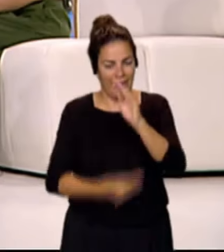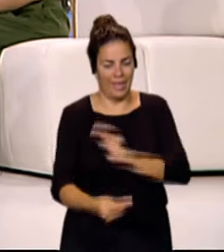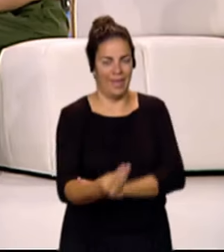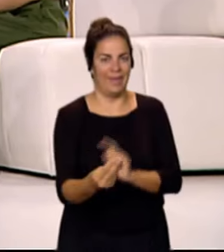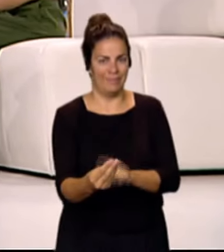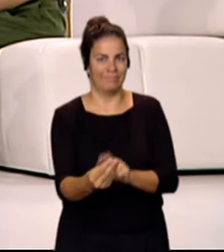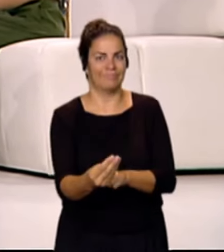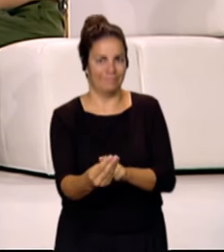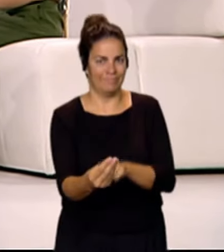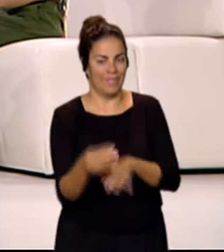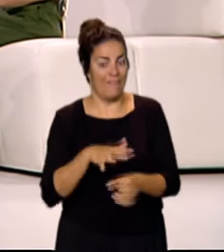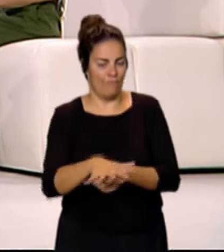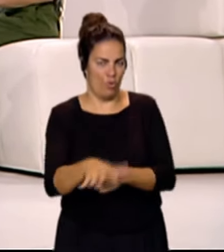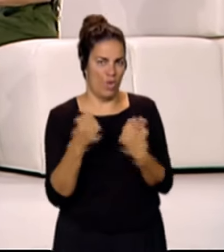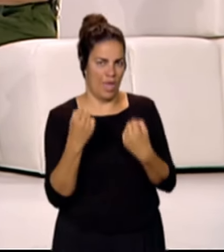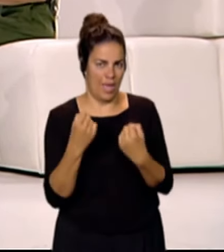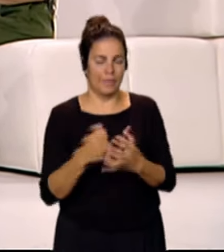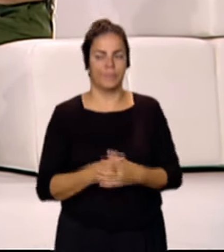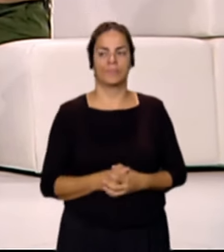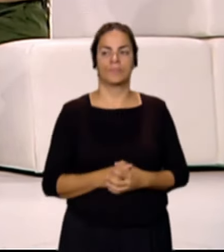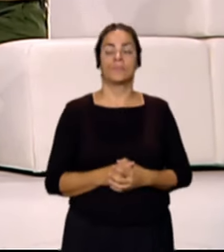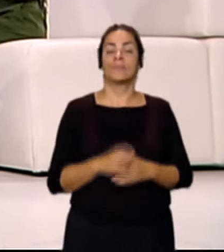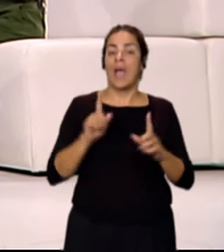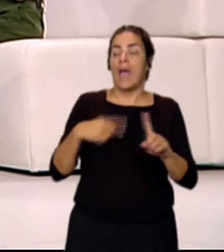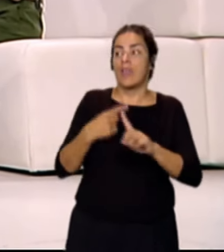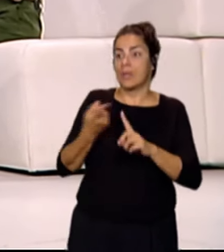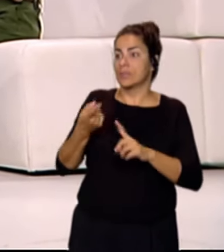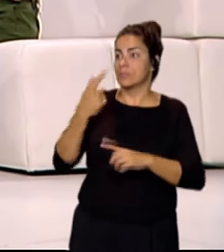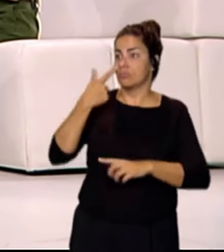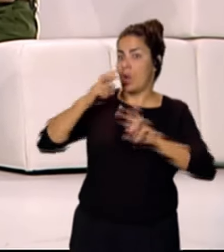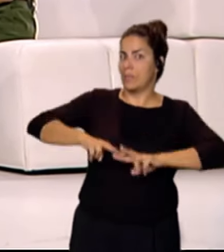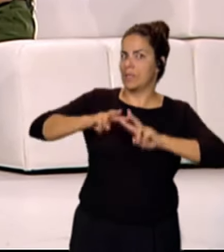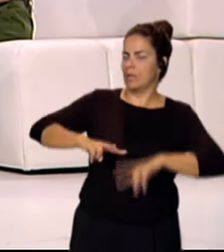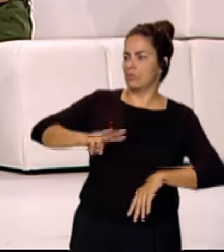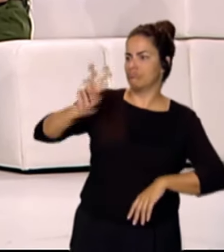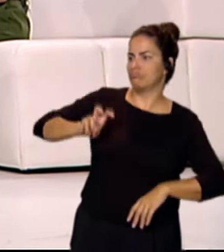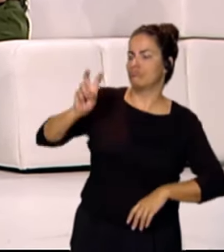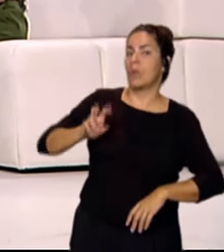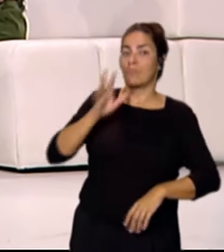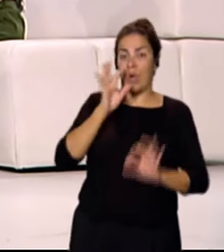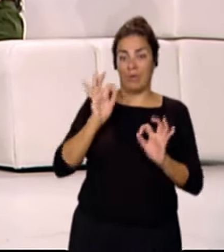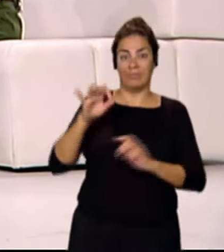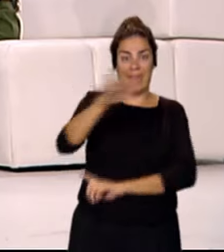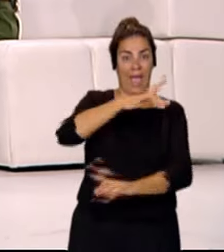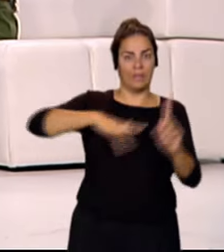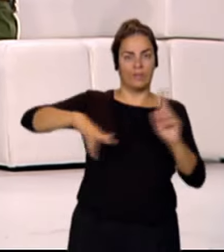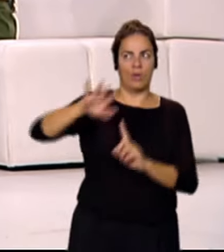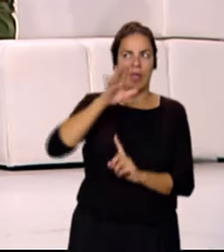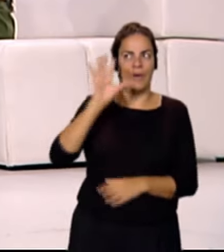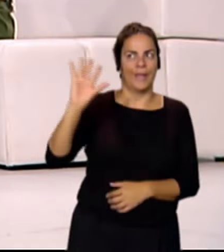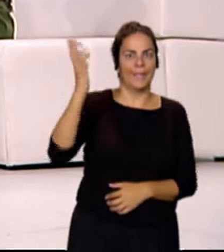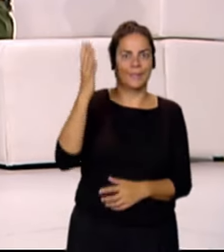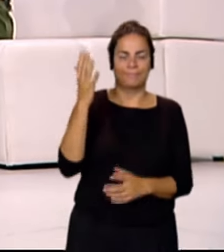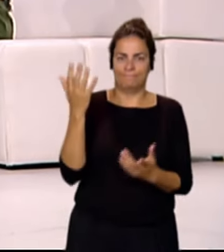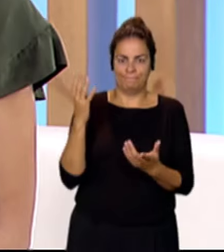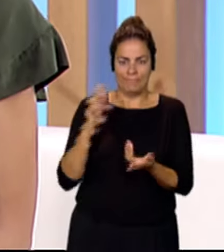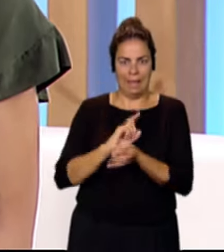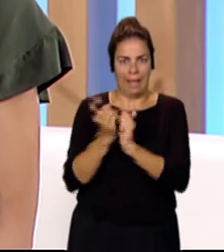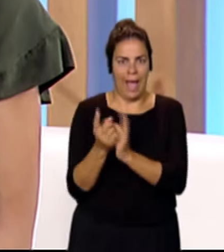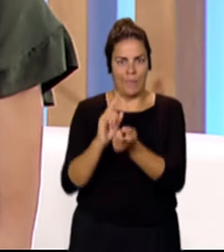generación además una investigación que viene a ser muy útil sobre todo por los cambios que estamos sufriendo en nuestro entorno en nuestro medio ambiente hablando del cambio